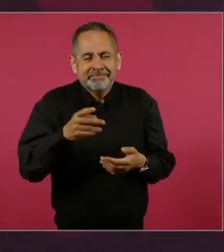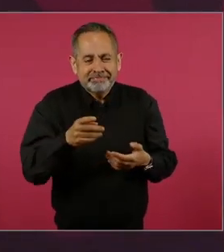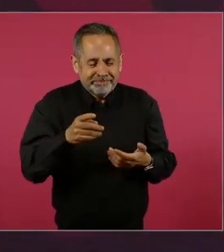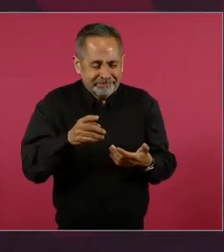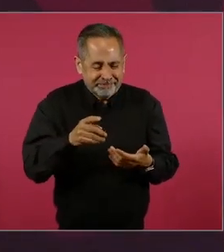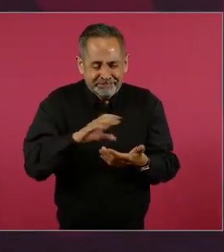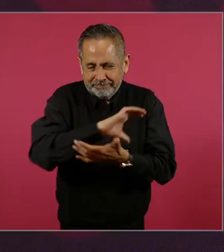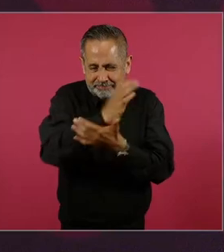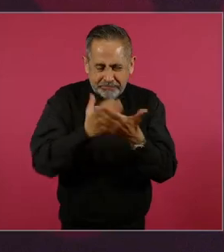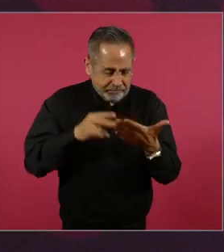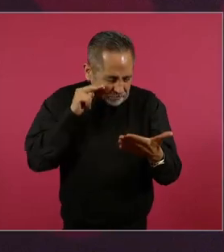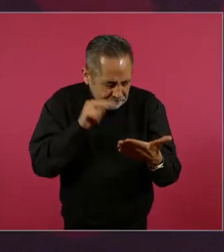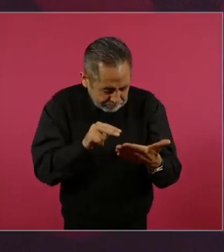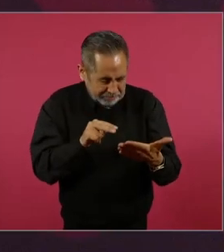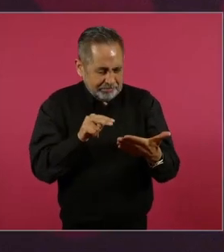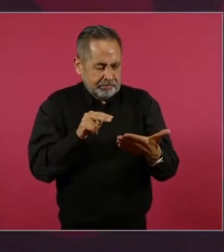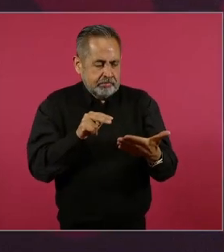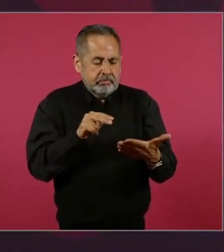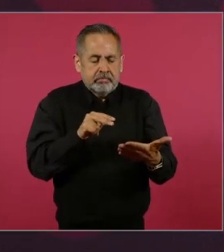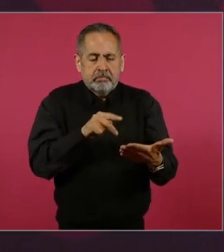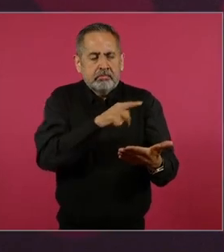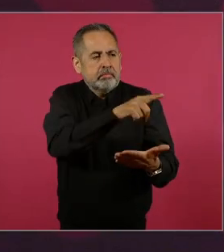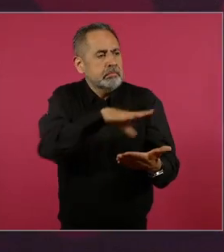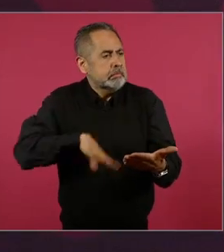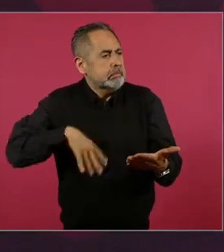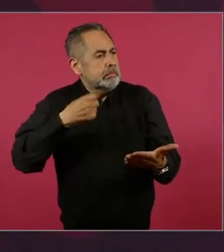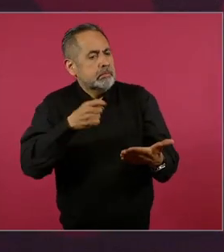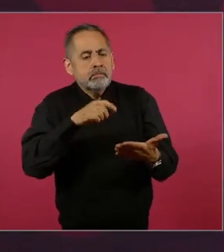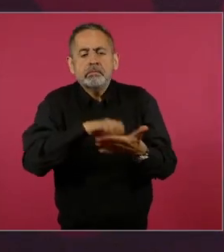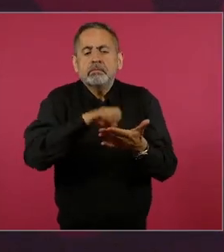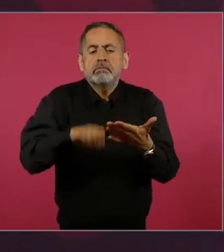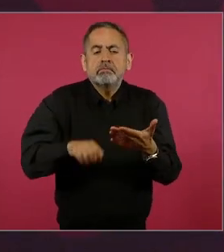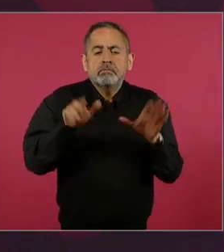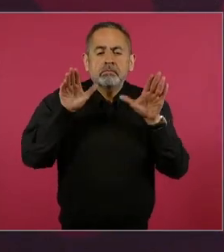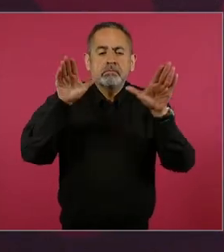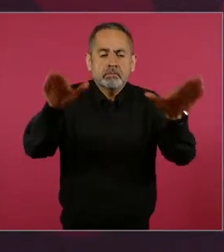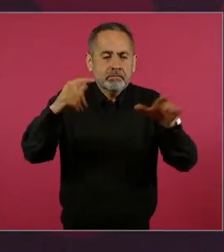la construcción del aeropuerto en Texcoco,